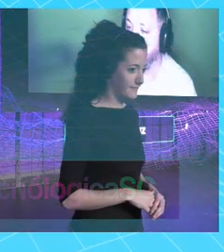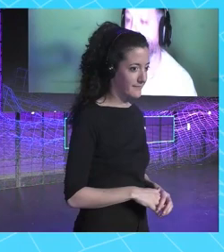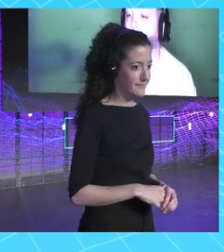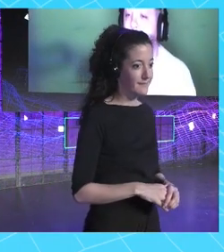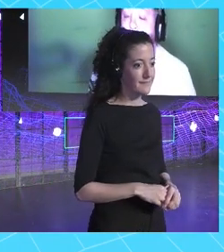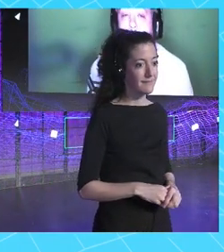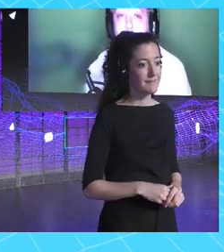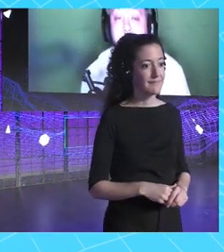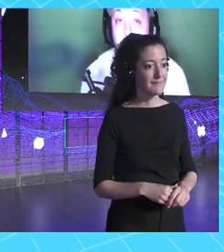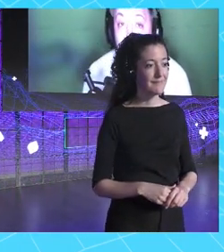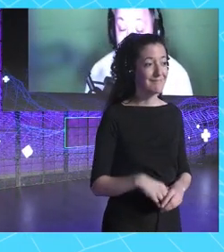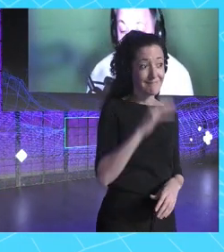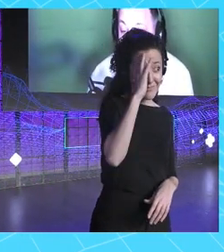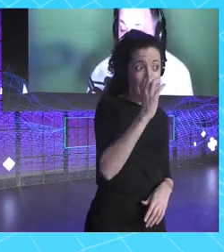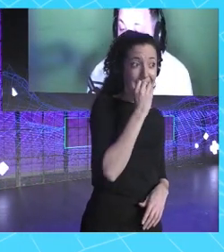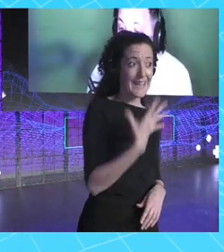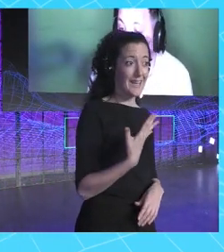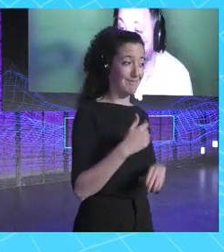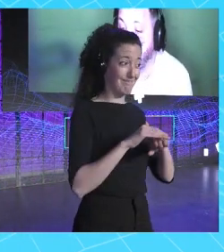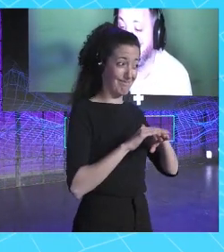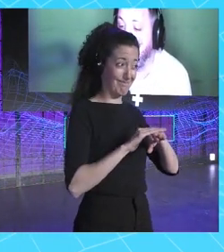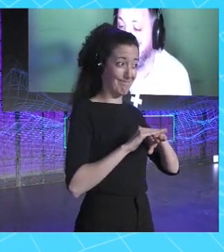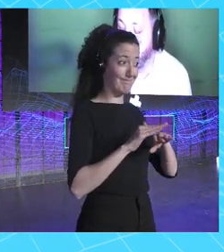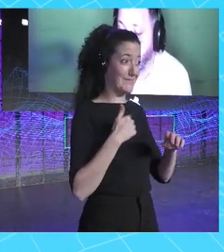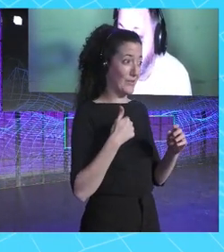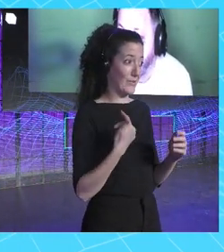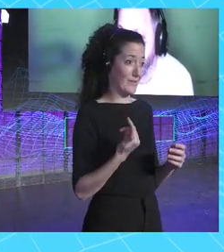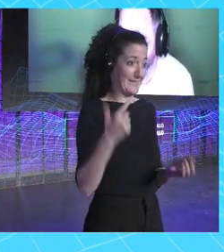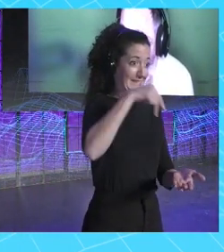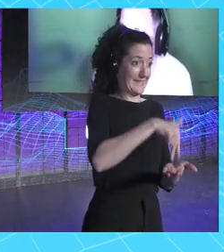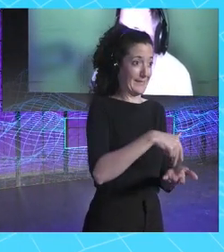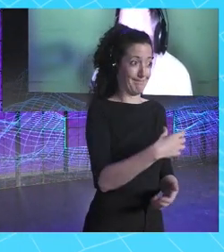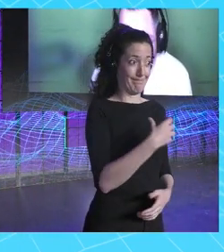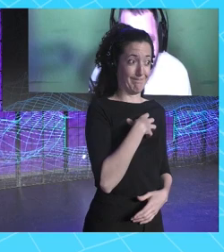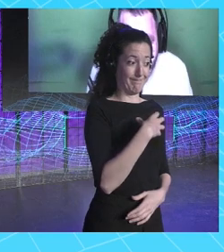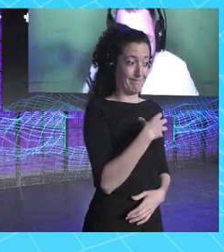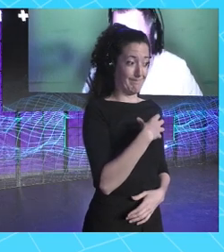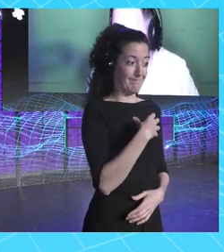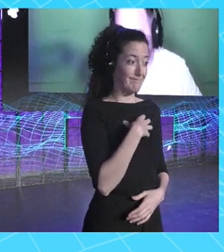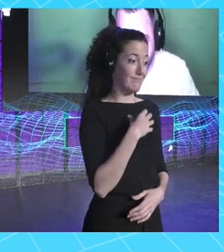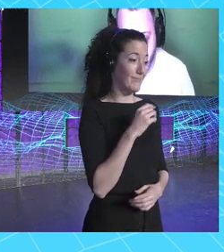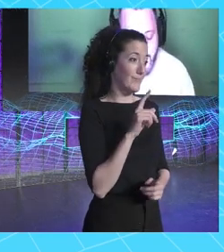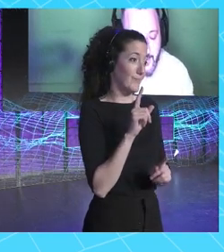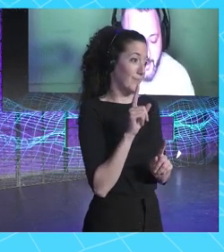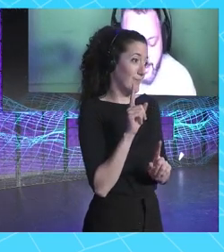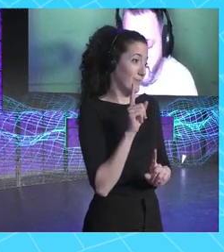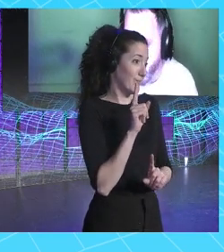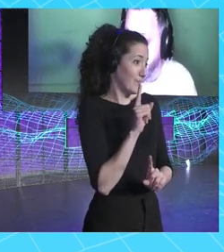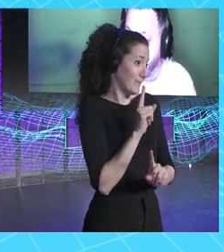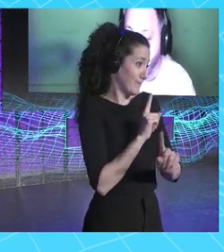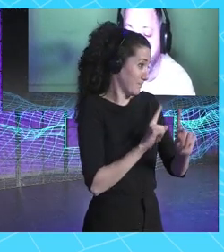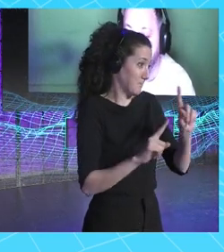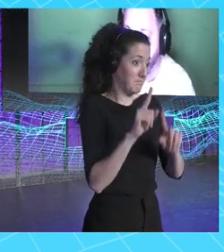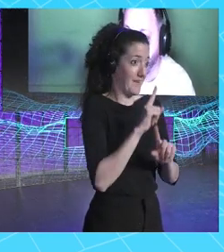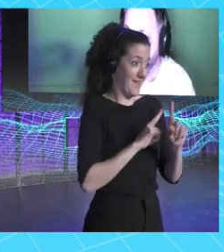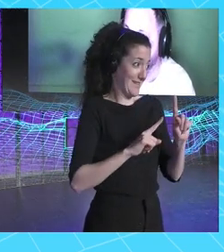Hola qué tal disculpad primero de todo que no pueda estar en presencia pero un percance me lo ha impedido